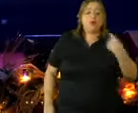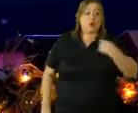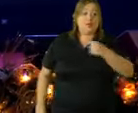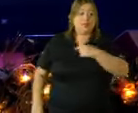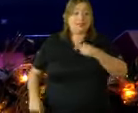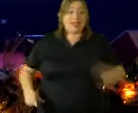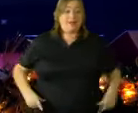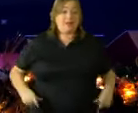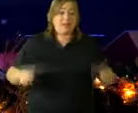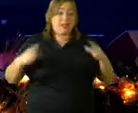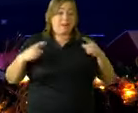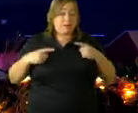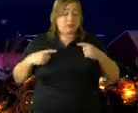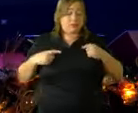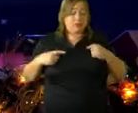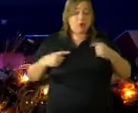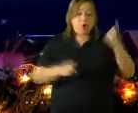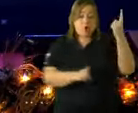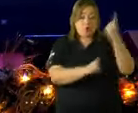ser de continuo